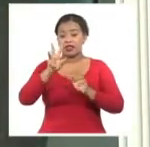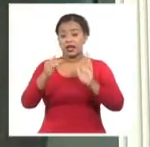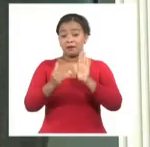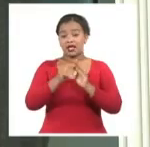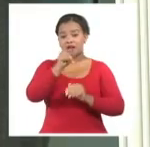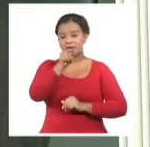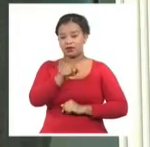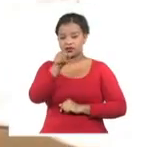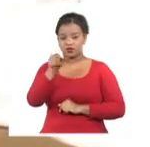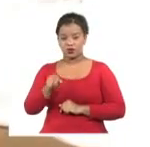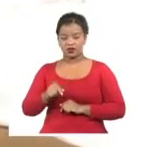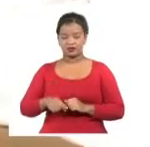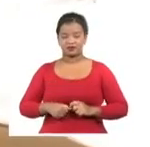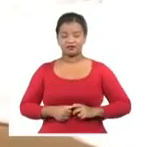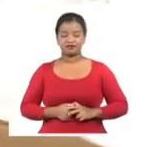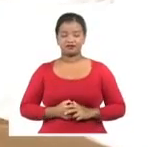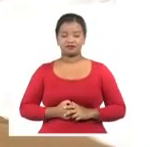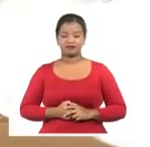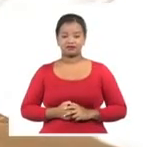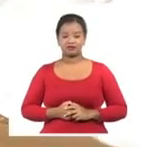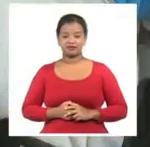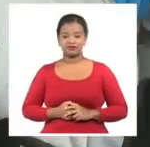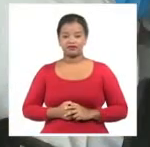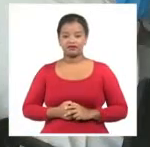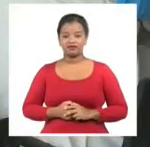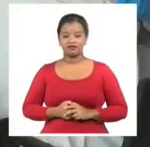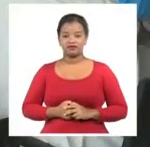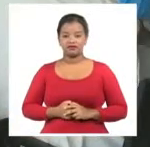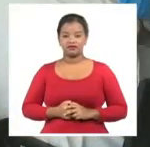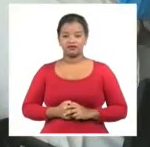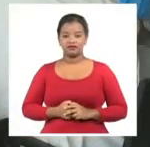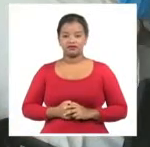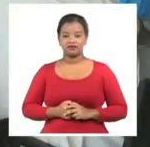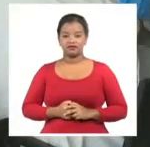viajeros. Marisol Ramírez, Sistema Informativo de la Televisión Cubana.